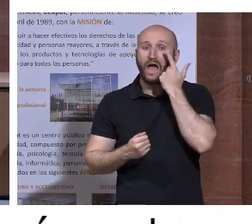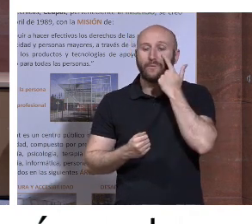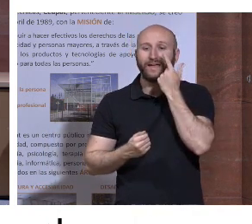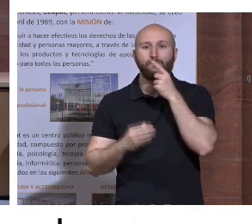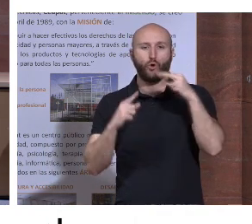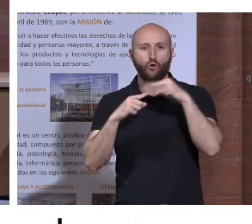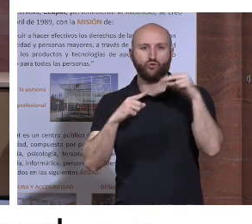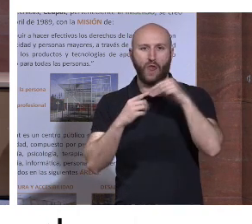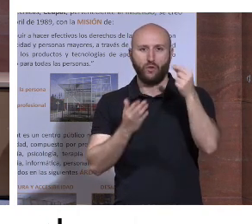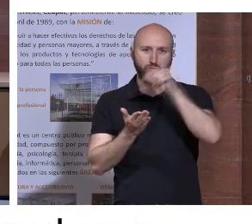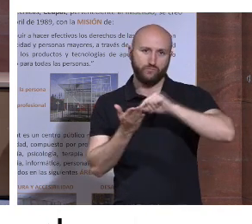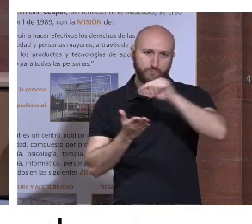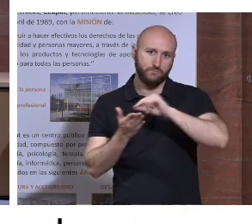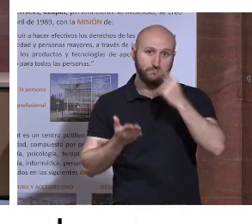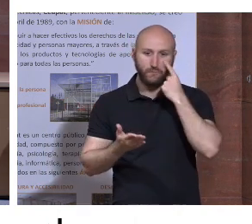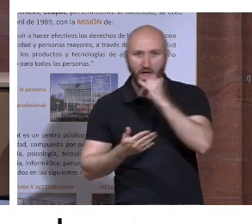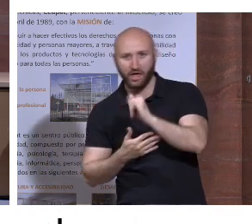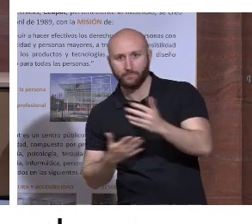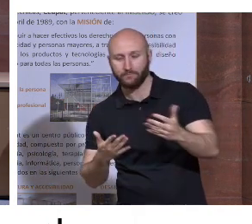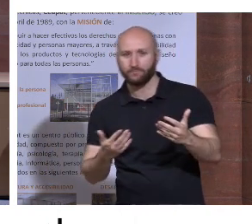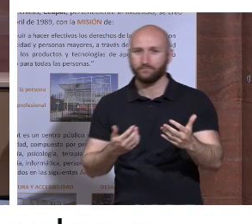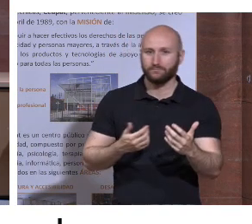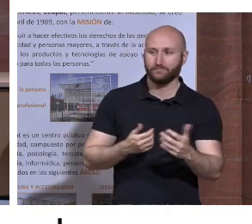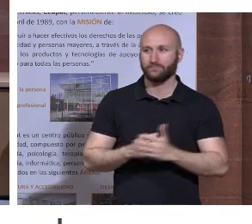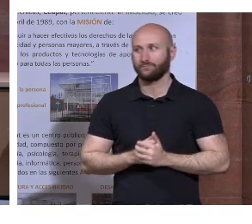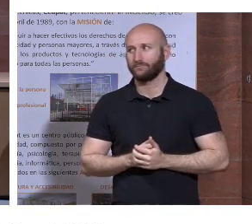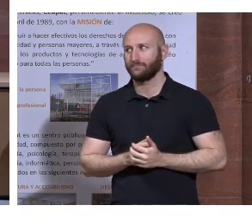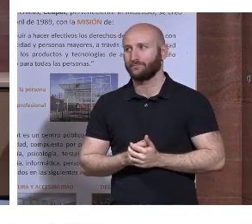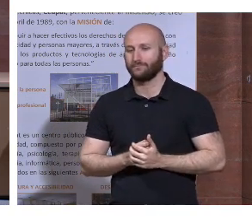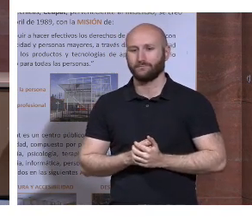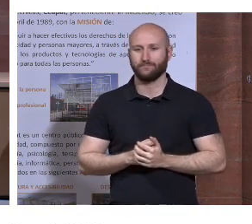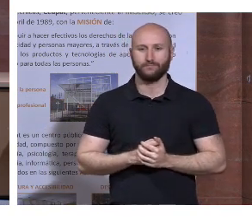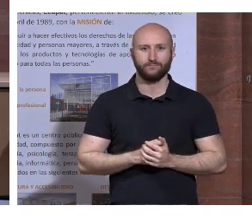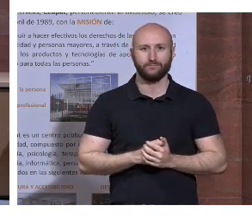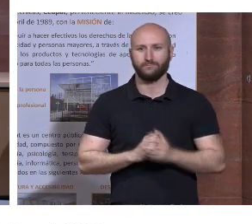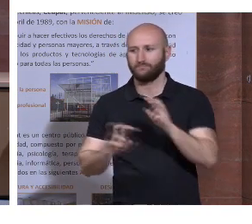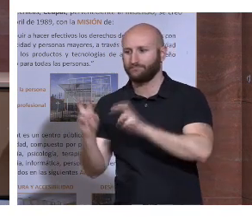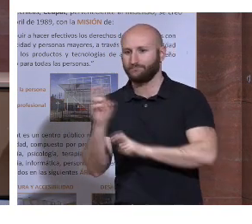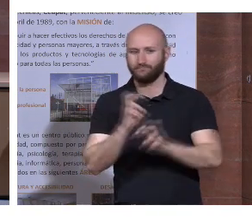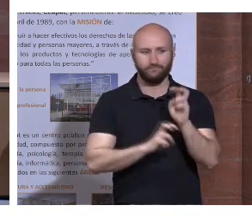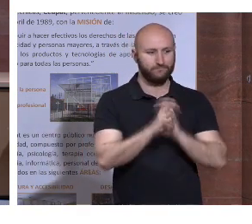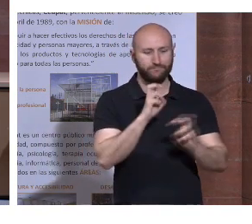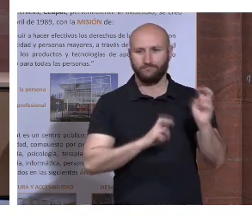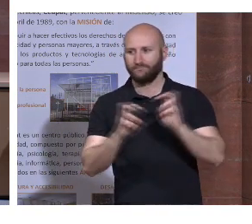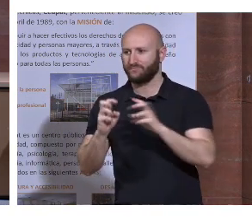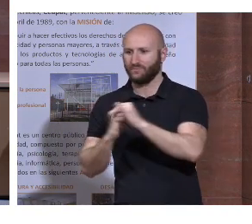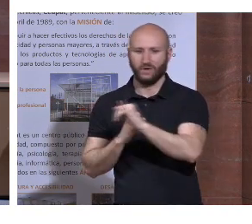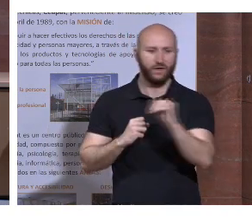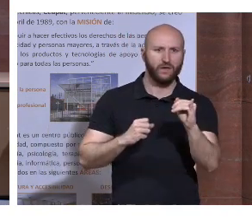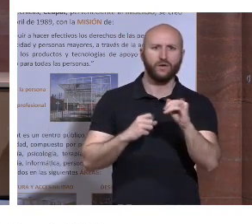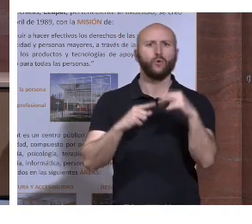rotulador. Bueno, a ver si está por aquí el rotulador. Si no están por aquí,